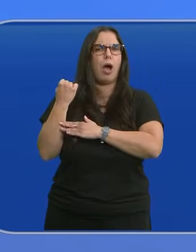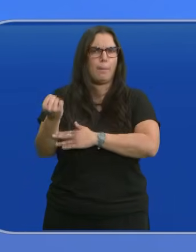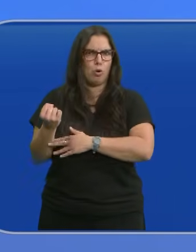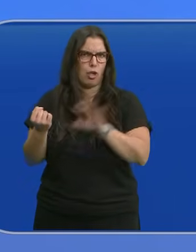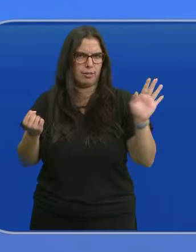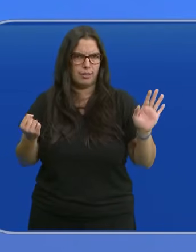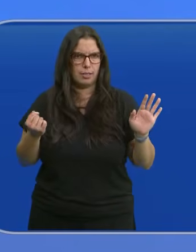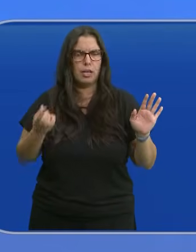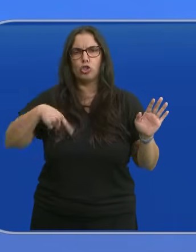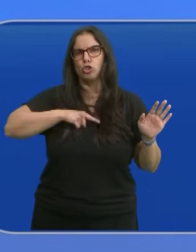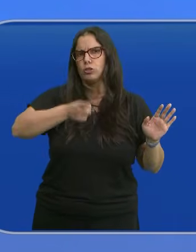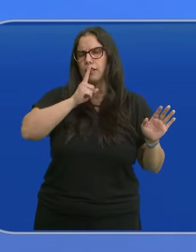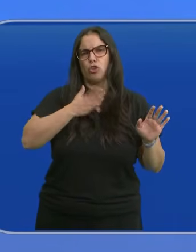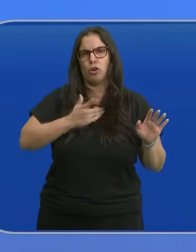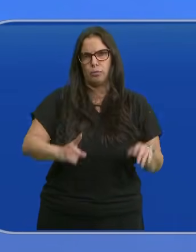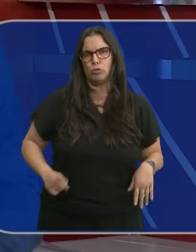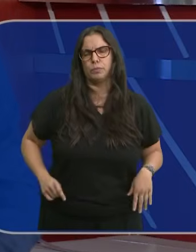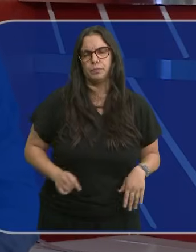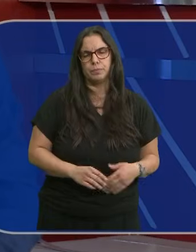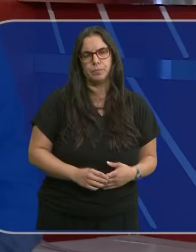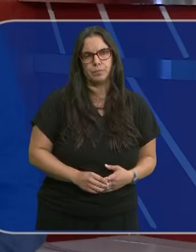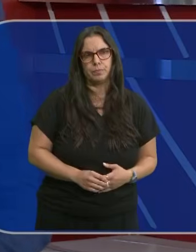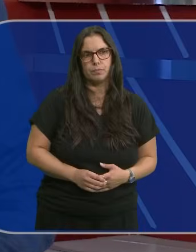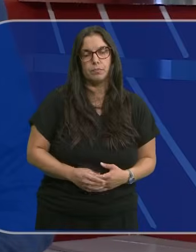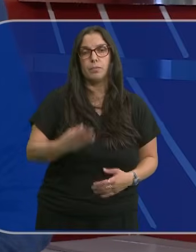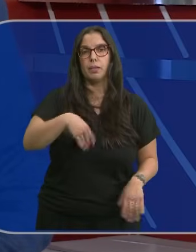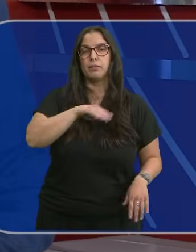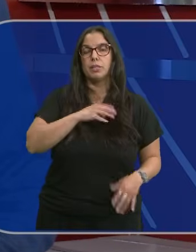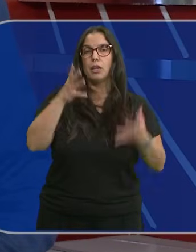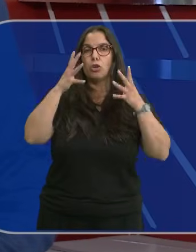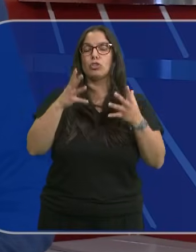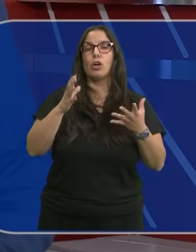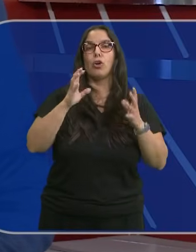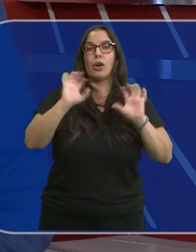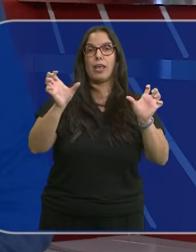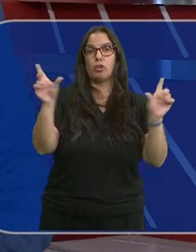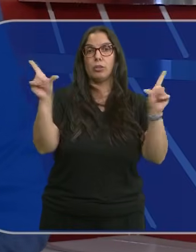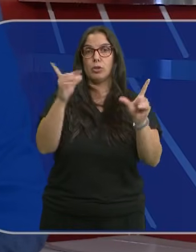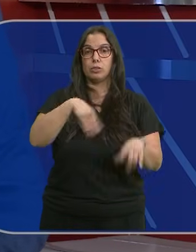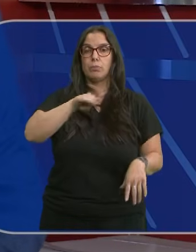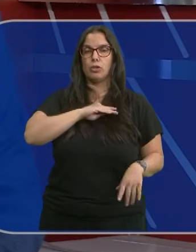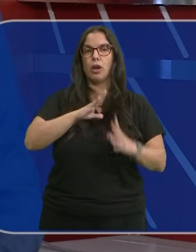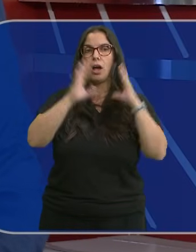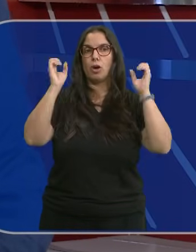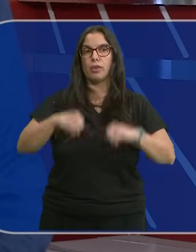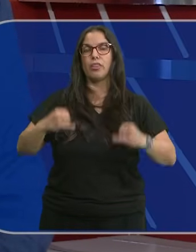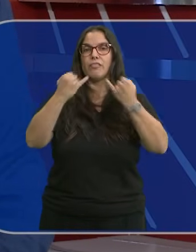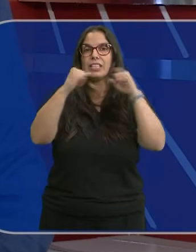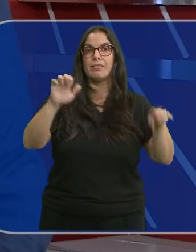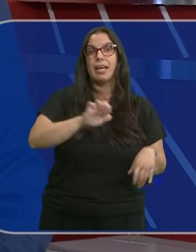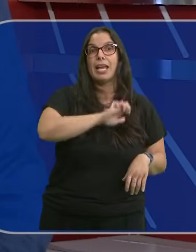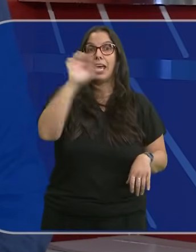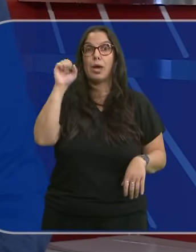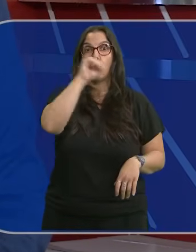hemos decidido no estar callados. En España, el Consejo de Radio Televisión Española ha acordado la retirada del Festival de